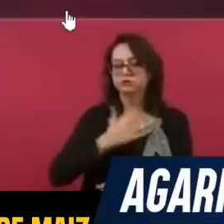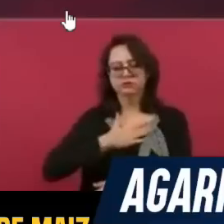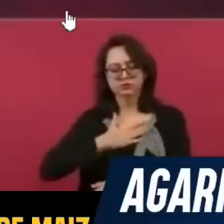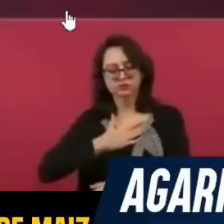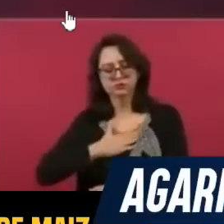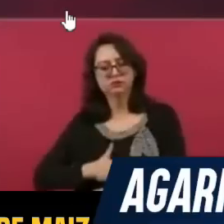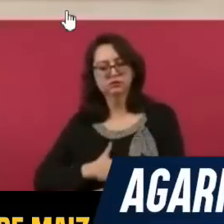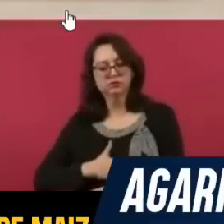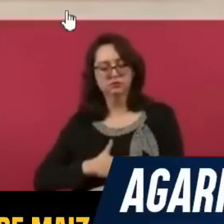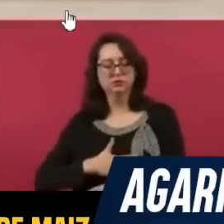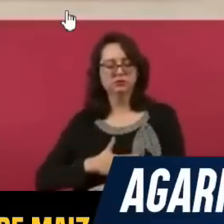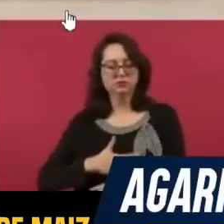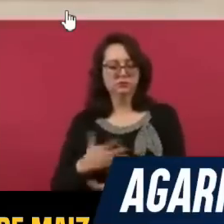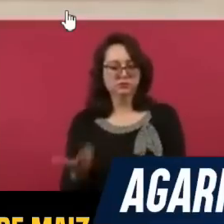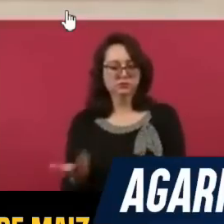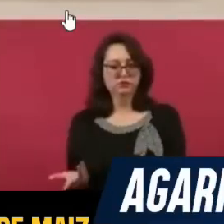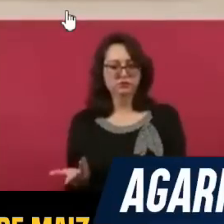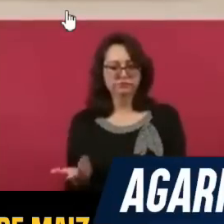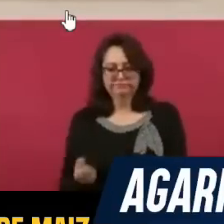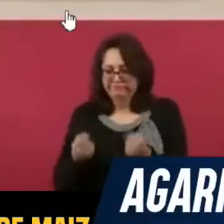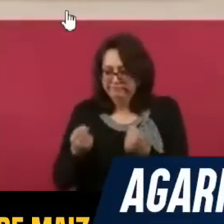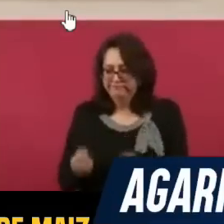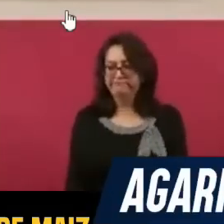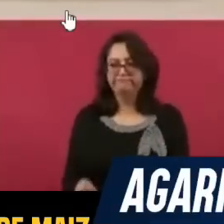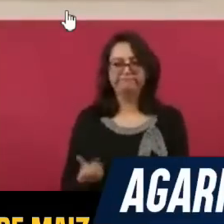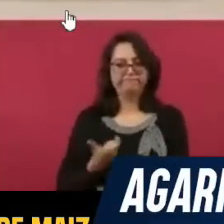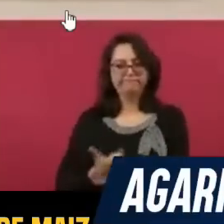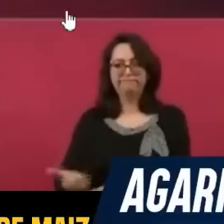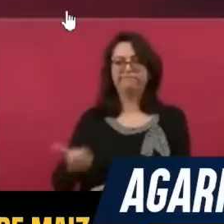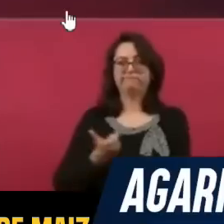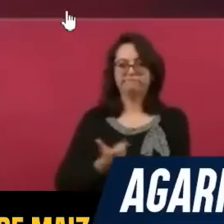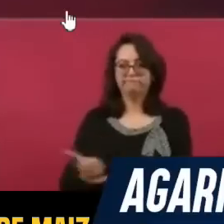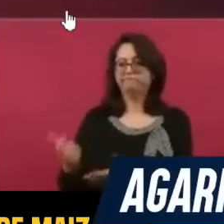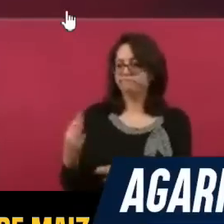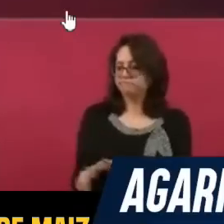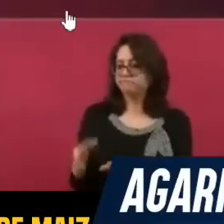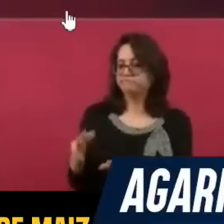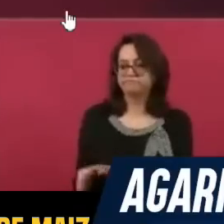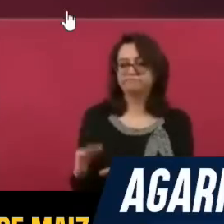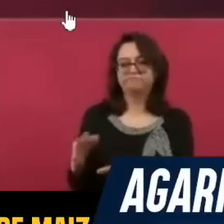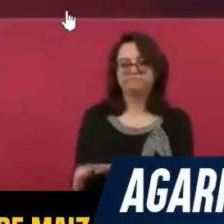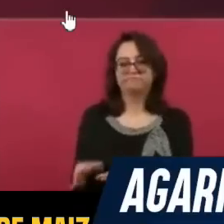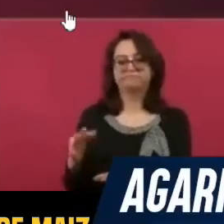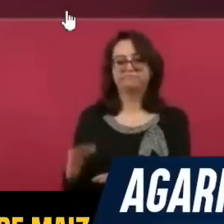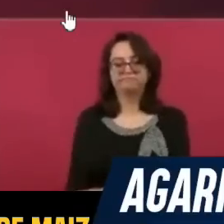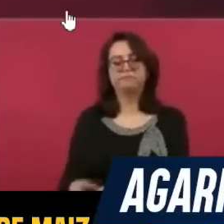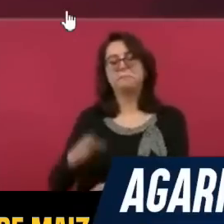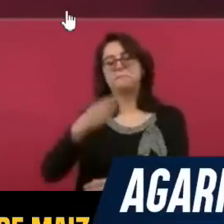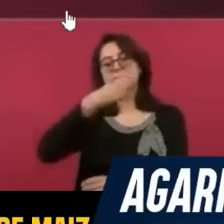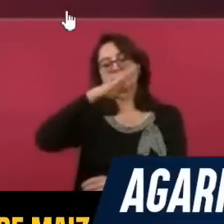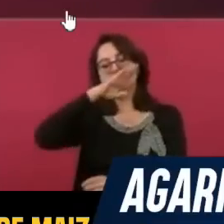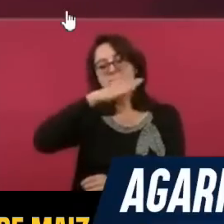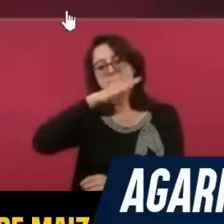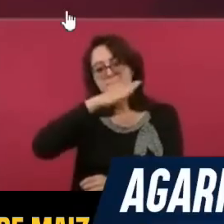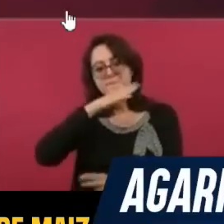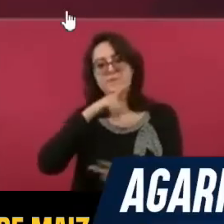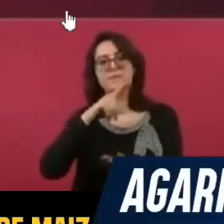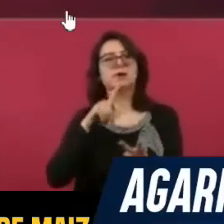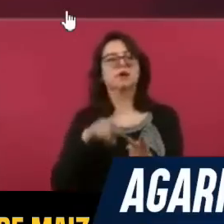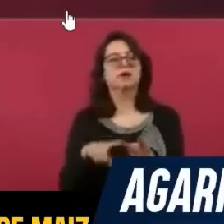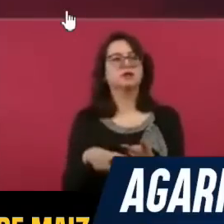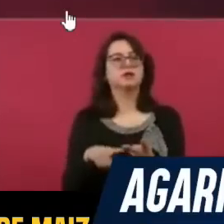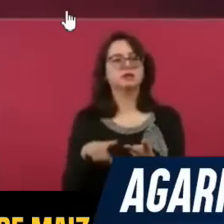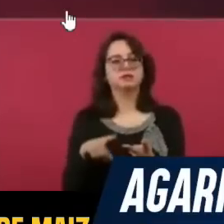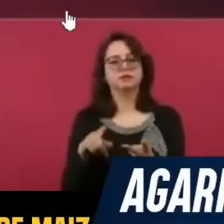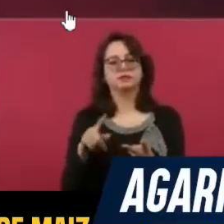sus precios justos y en el caso del Maíz de